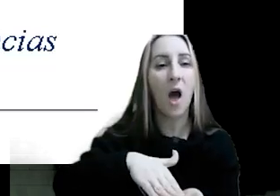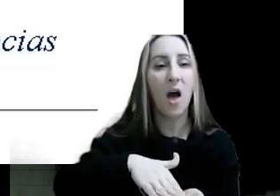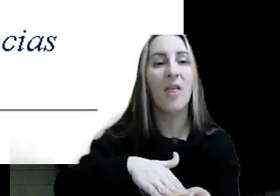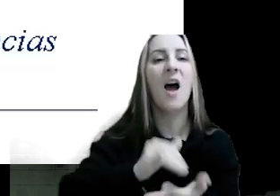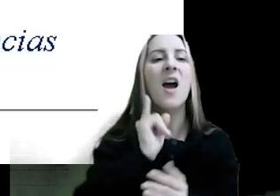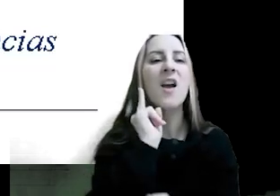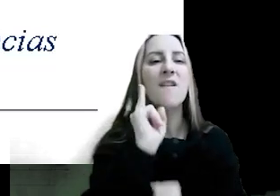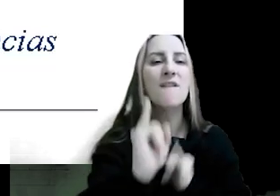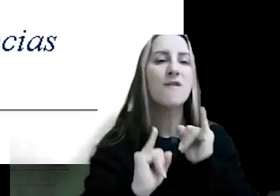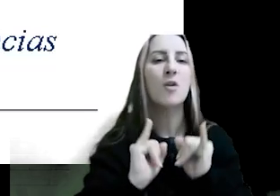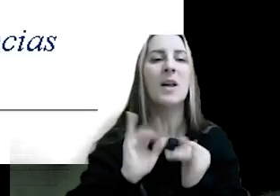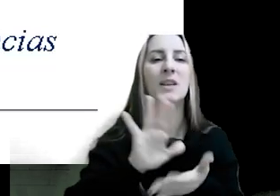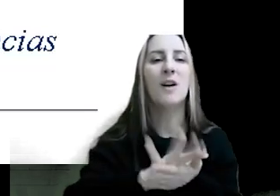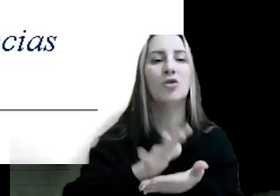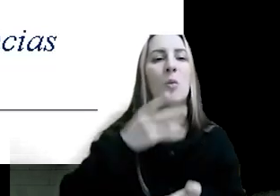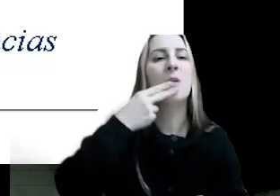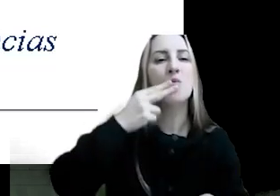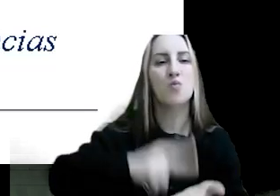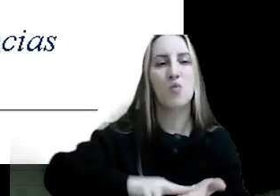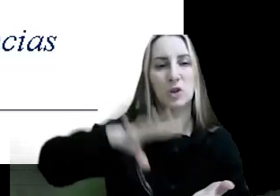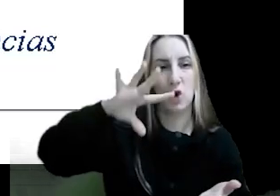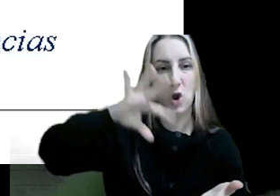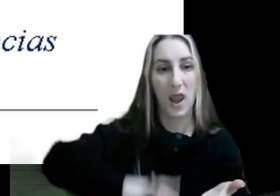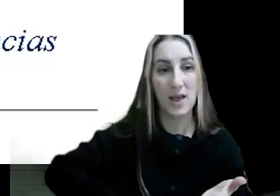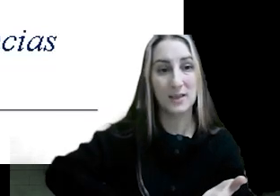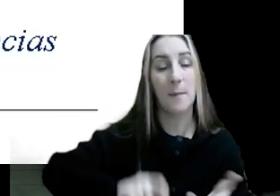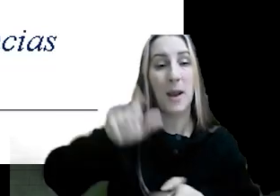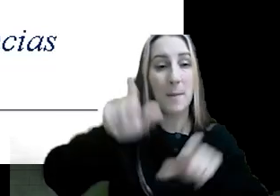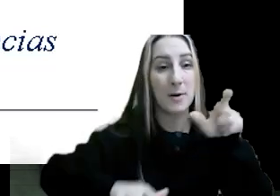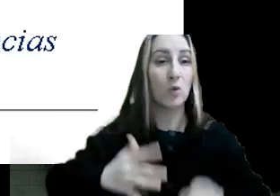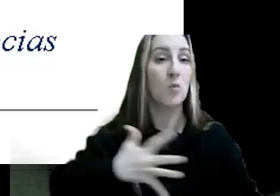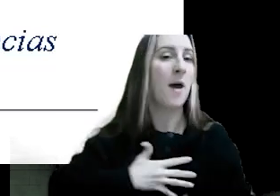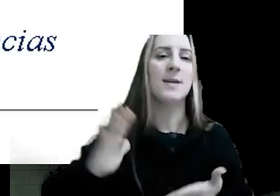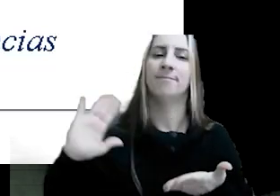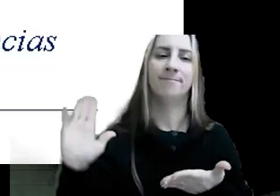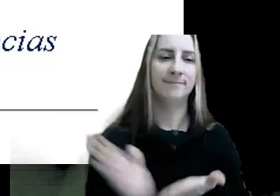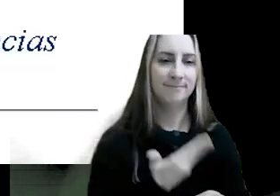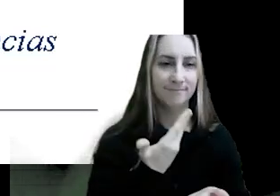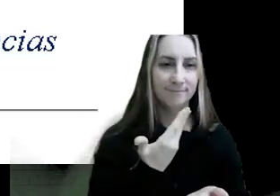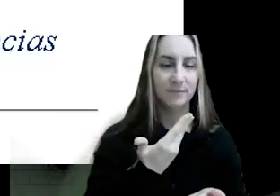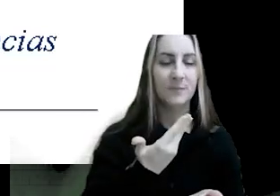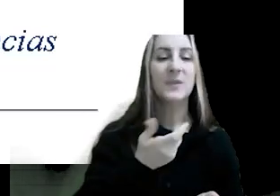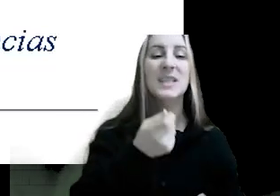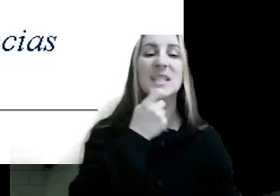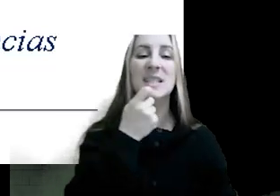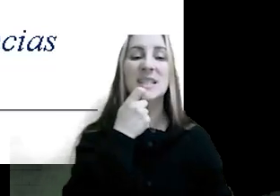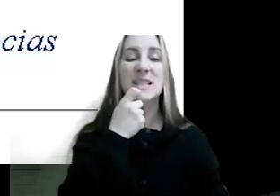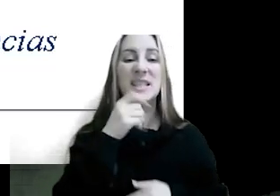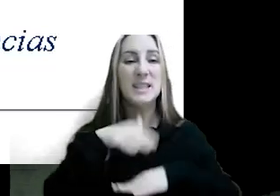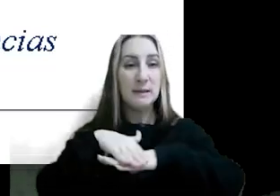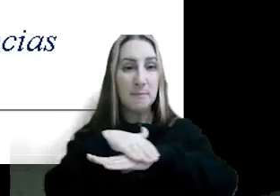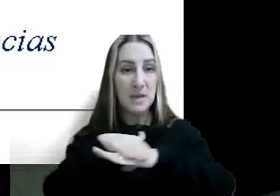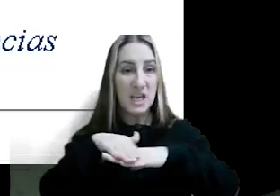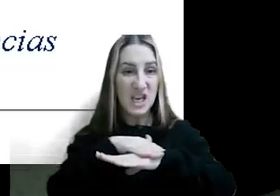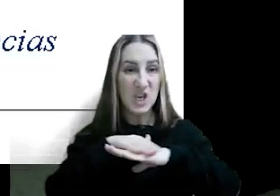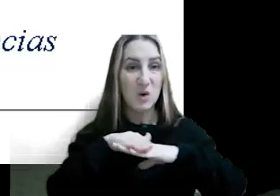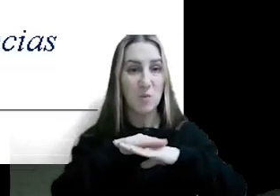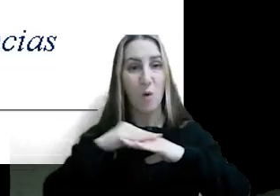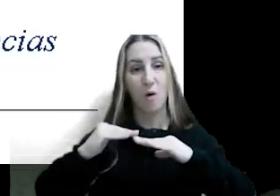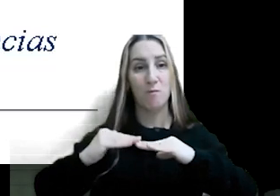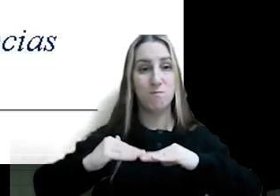de ganancias para personas humanas. Si se supera el monto mínimo